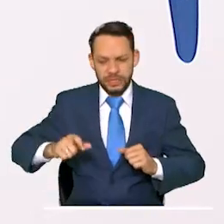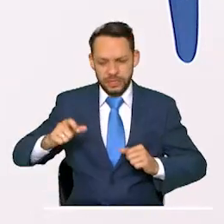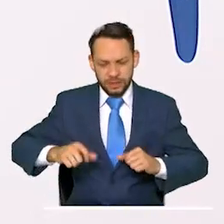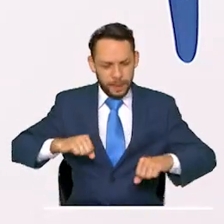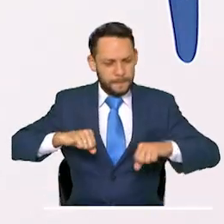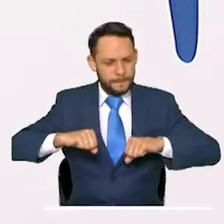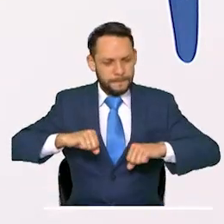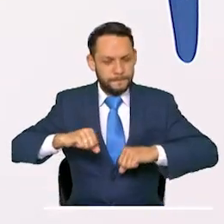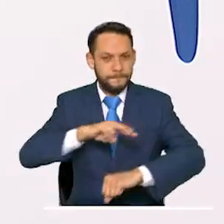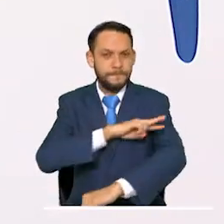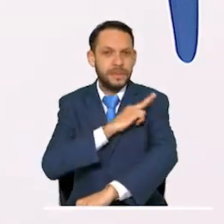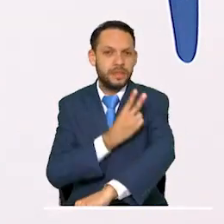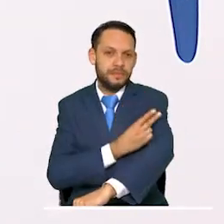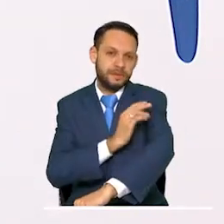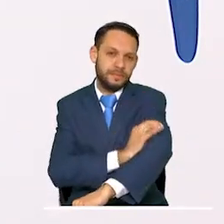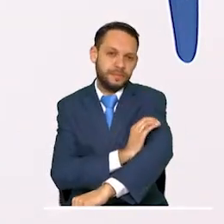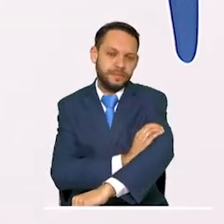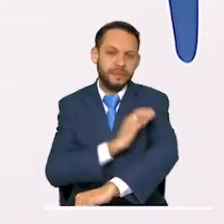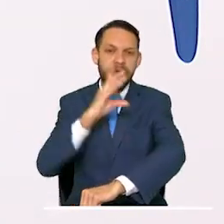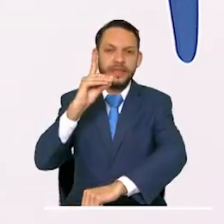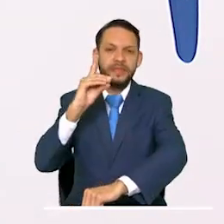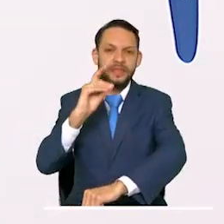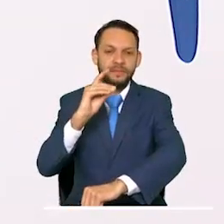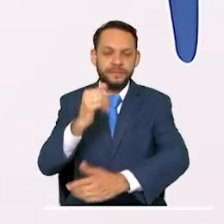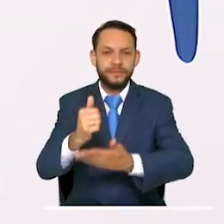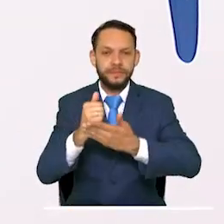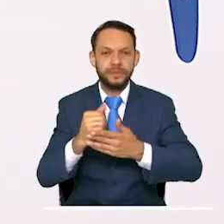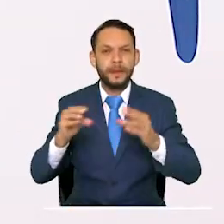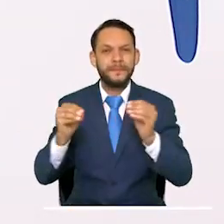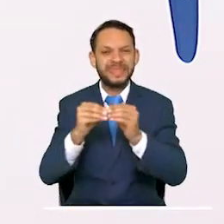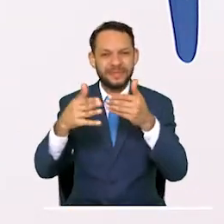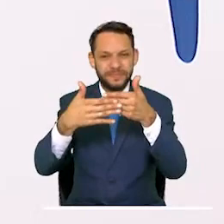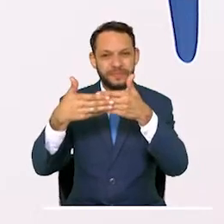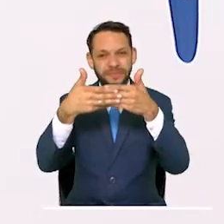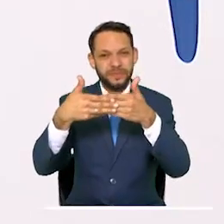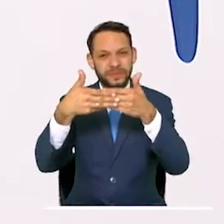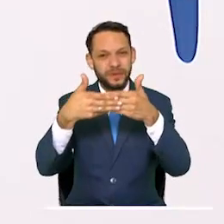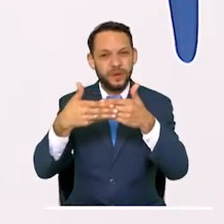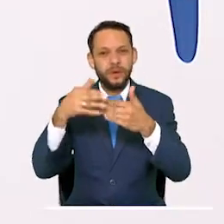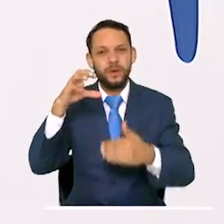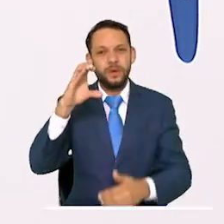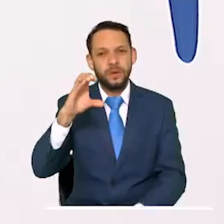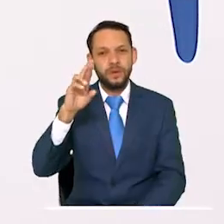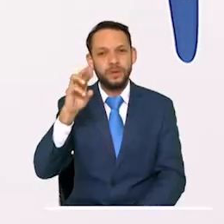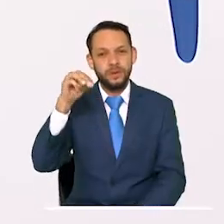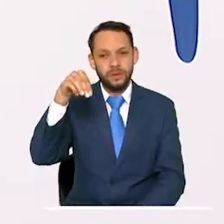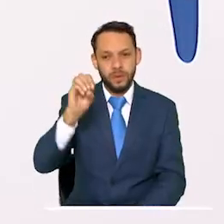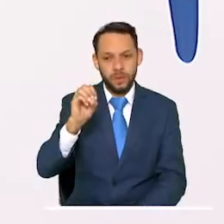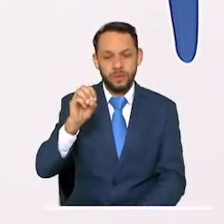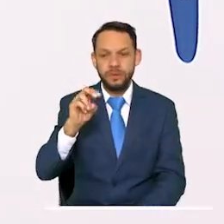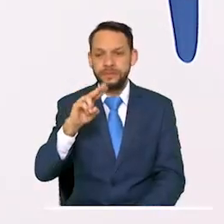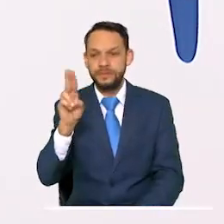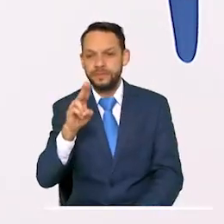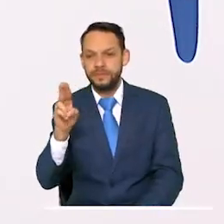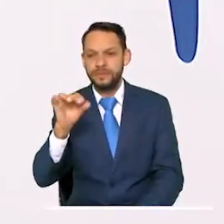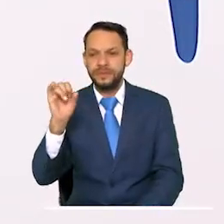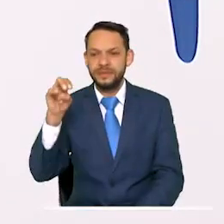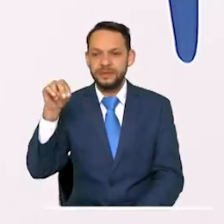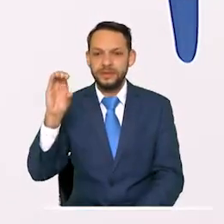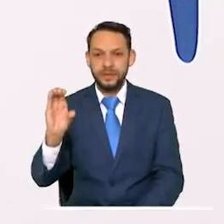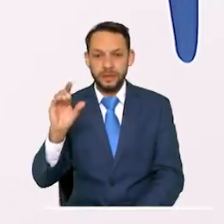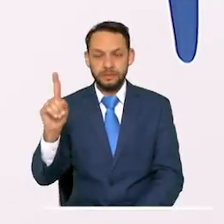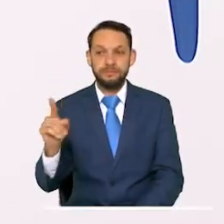D. El cromo, el zinc, por ejemplo. Ellos tienen unas funciones. Y como dice el doctor